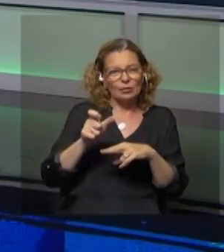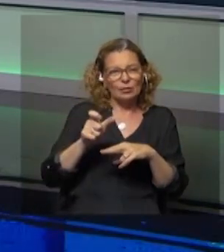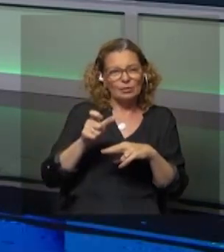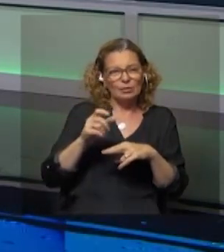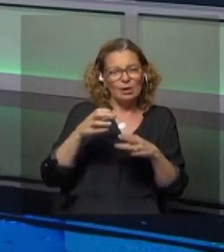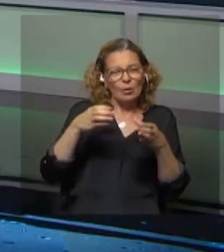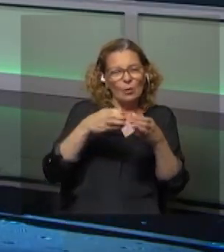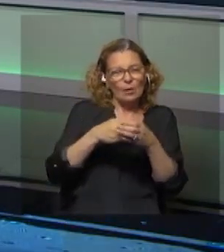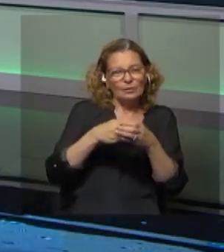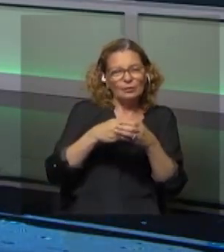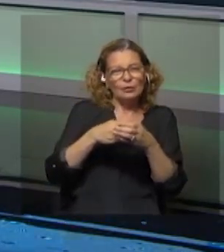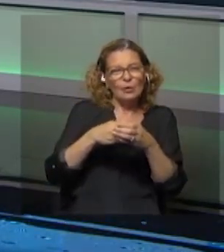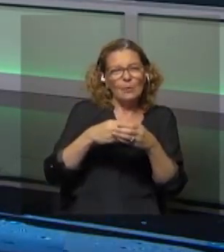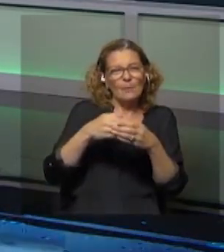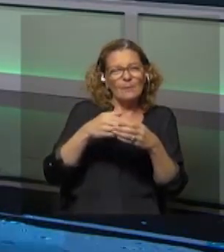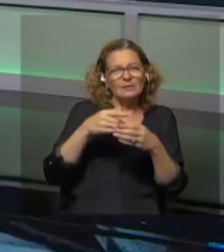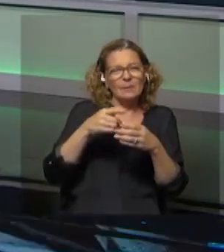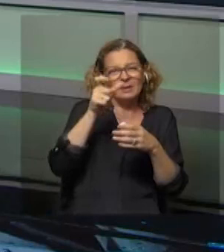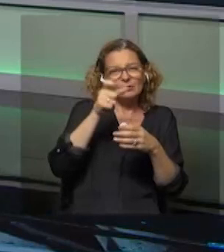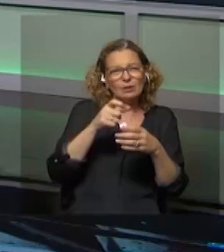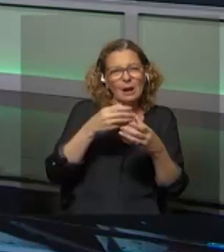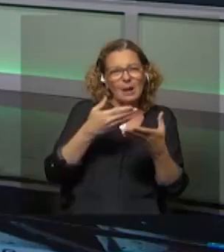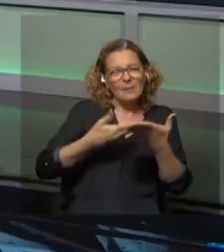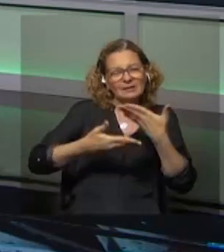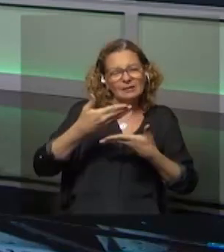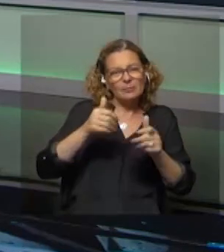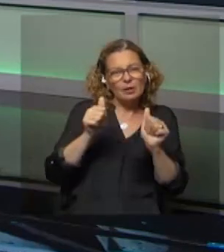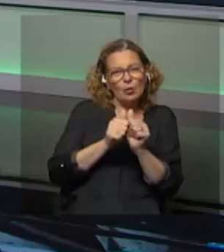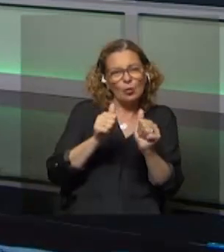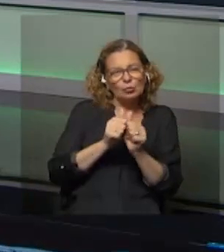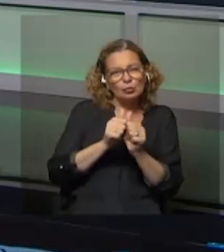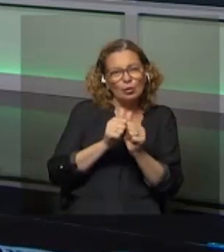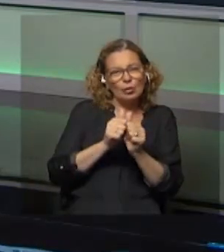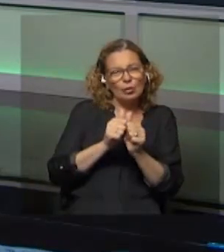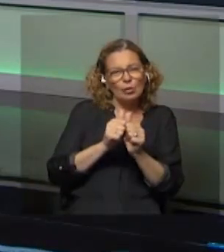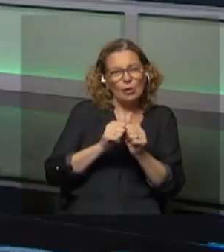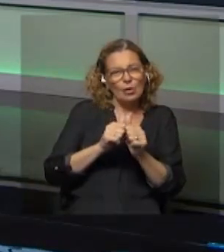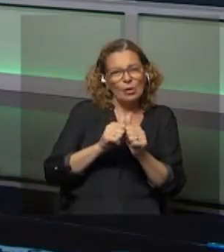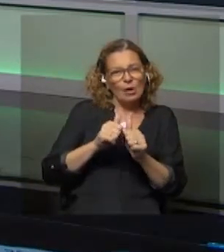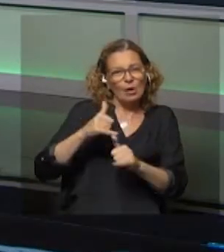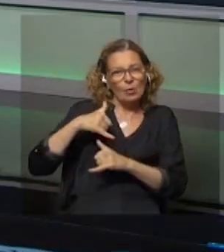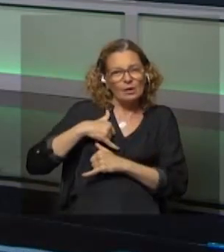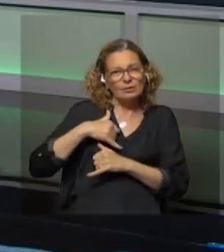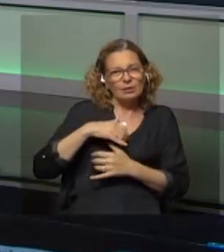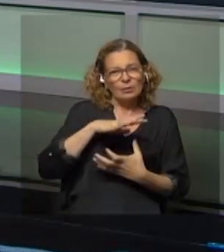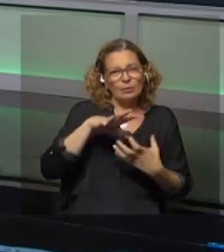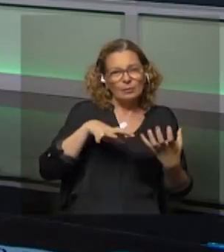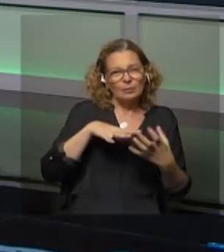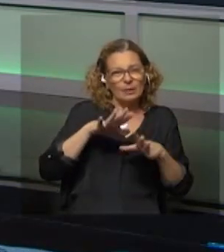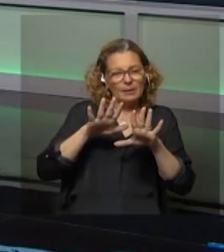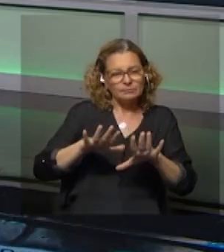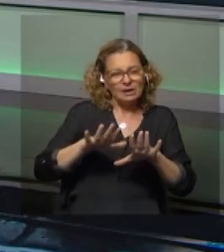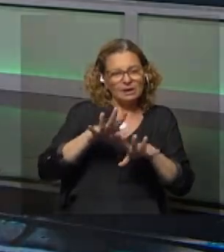basili que es un escuadrón de voluntarios que participa junto a la guardia Revolucionaria con la represión de las